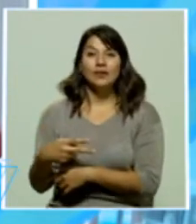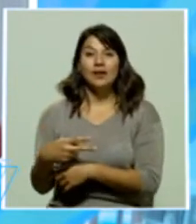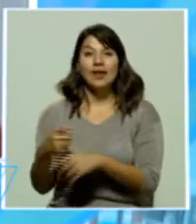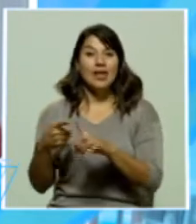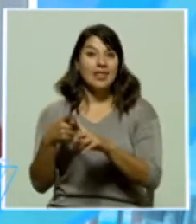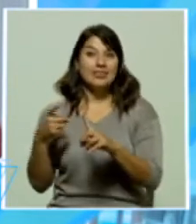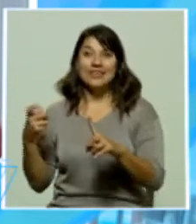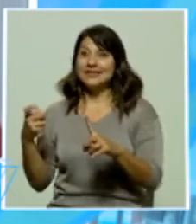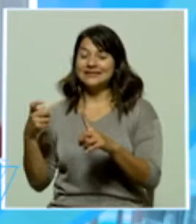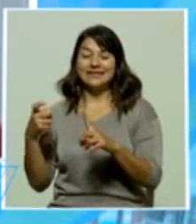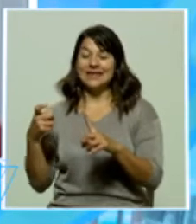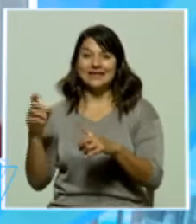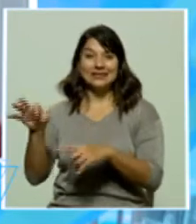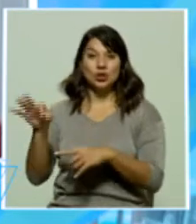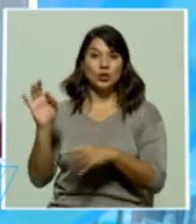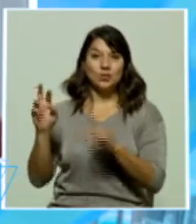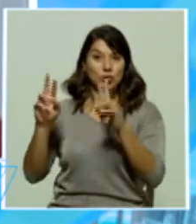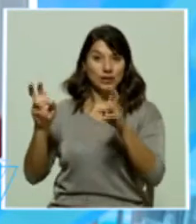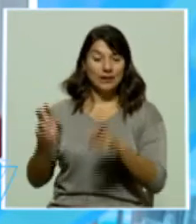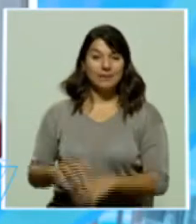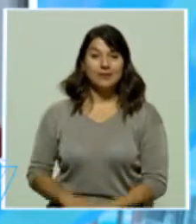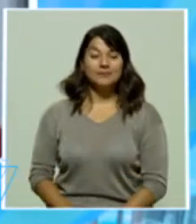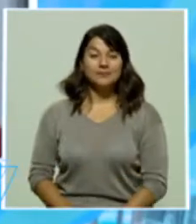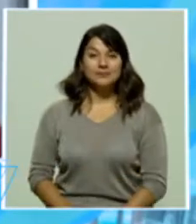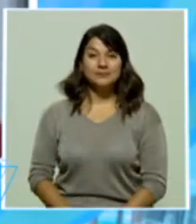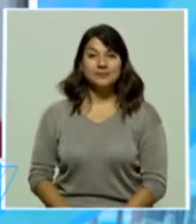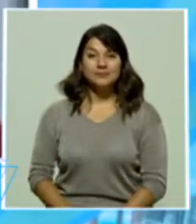desde que definimos el tema